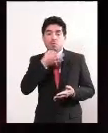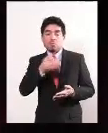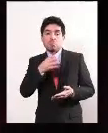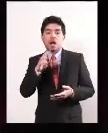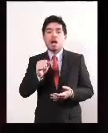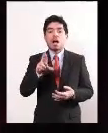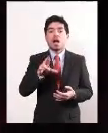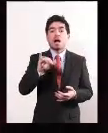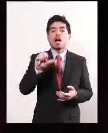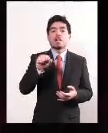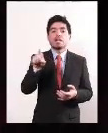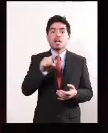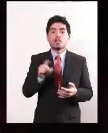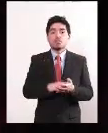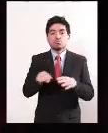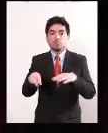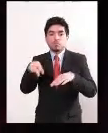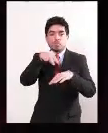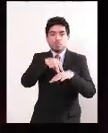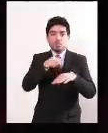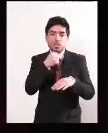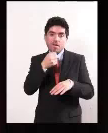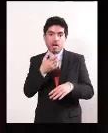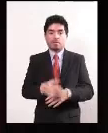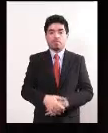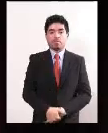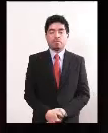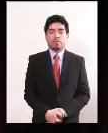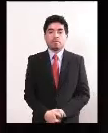Arias, al podio.